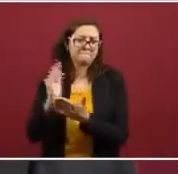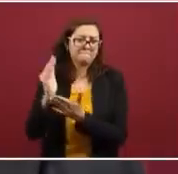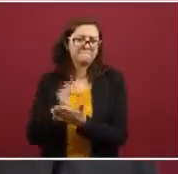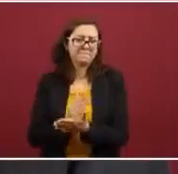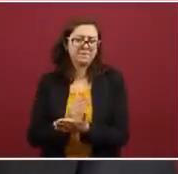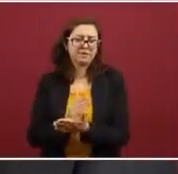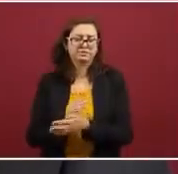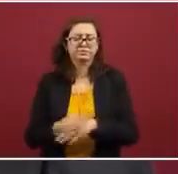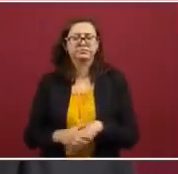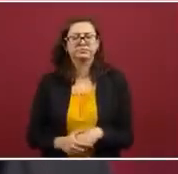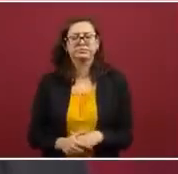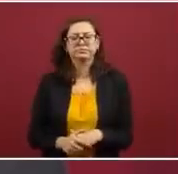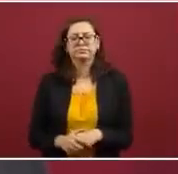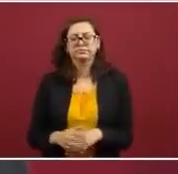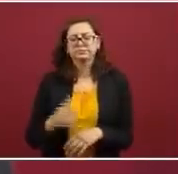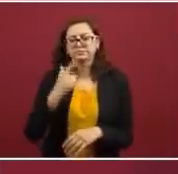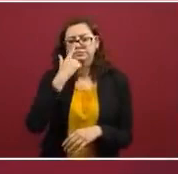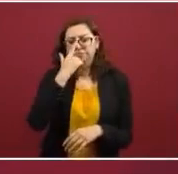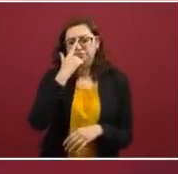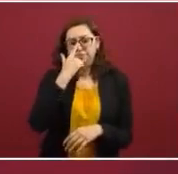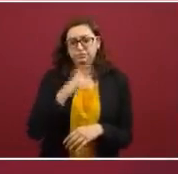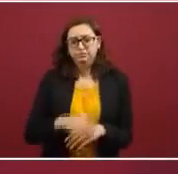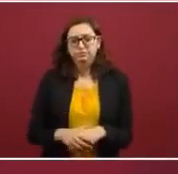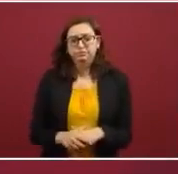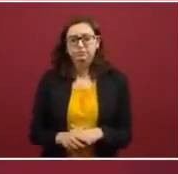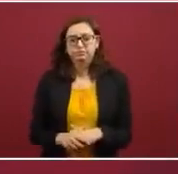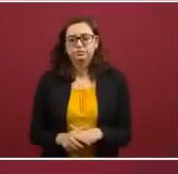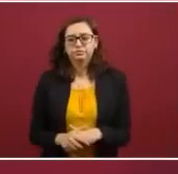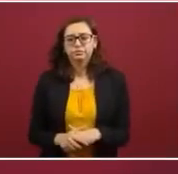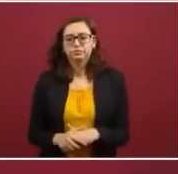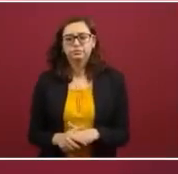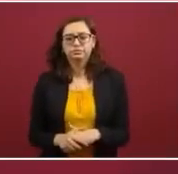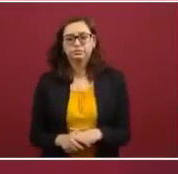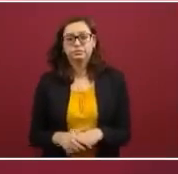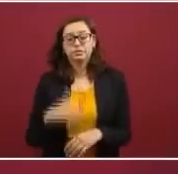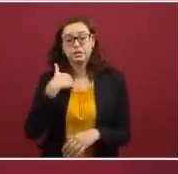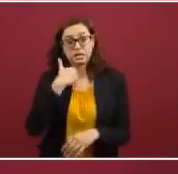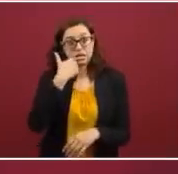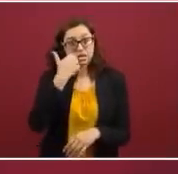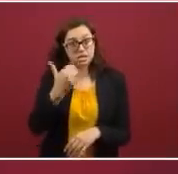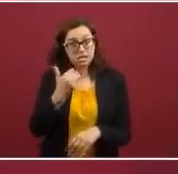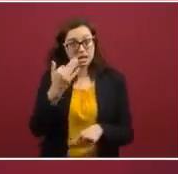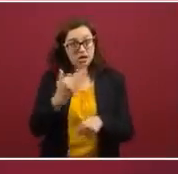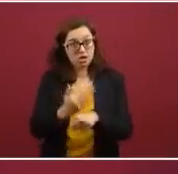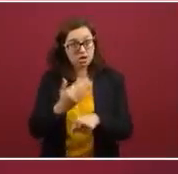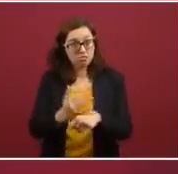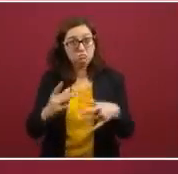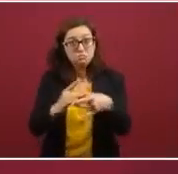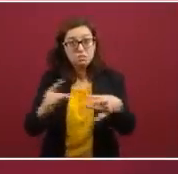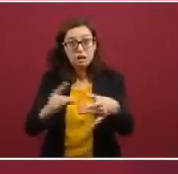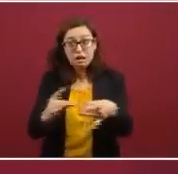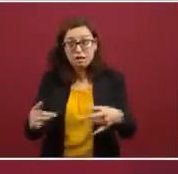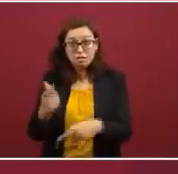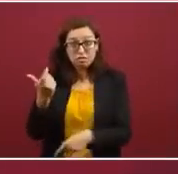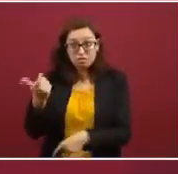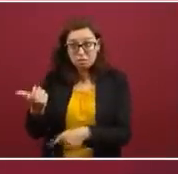aclarar de que no se trata de contratar deuda,